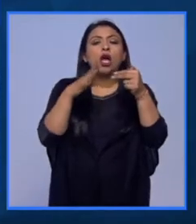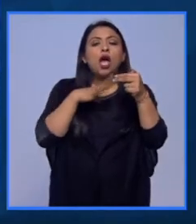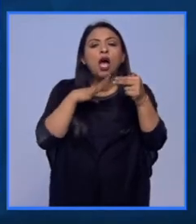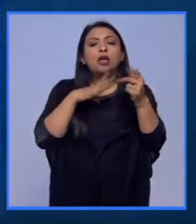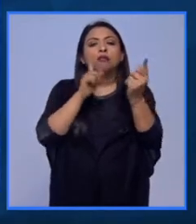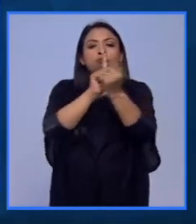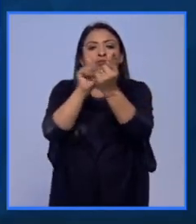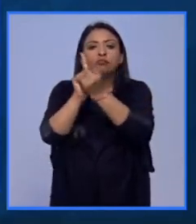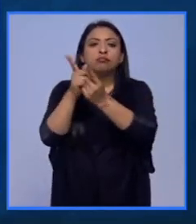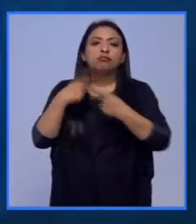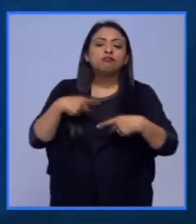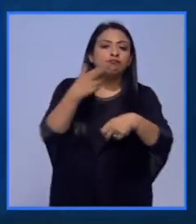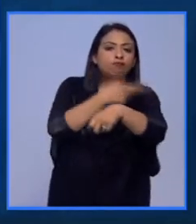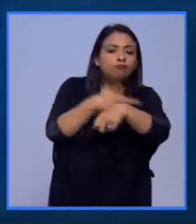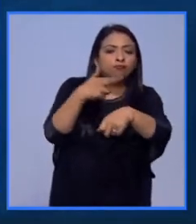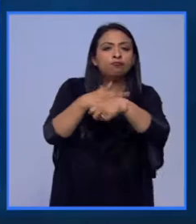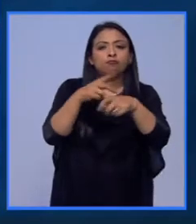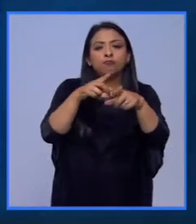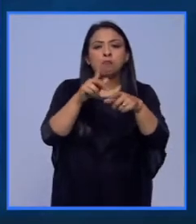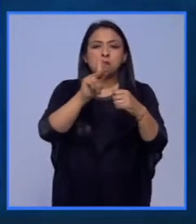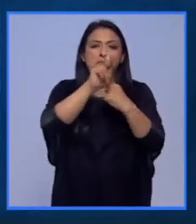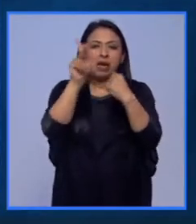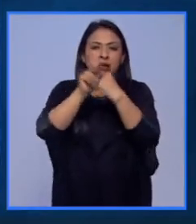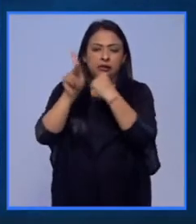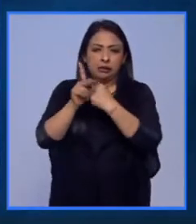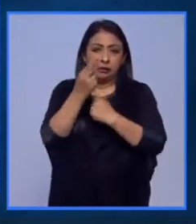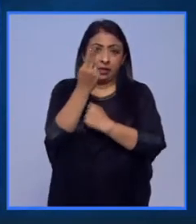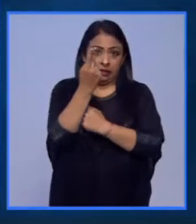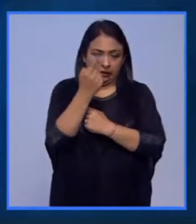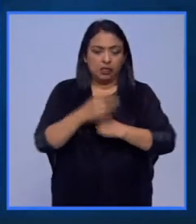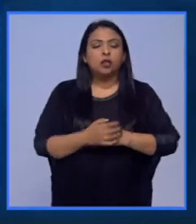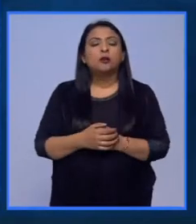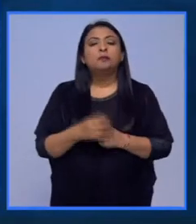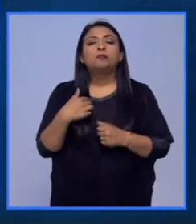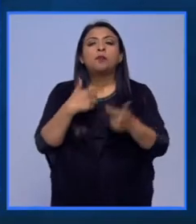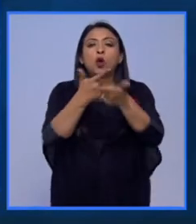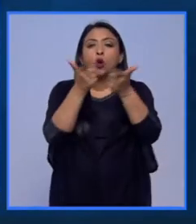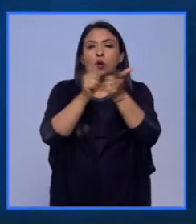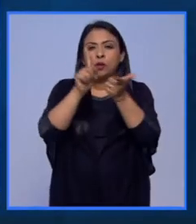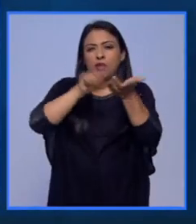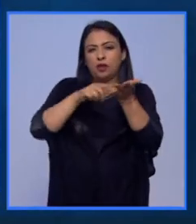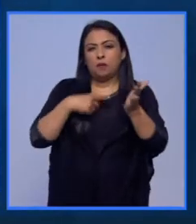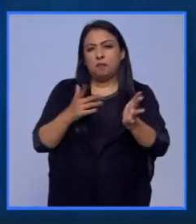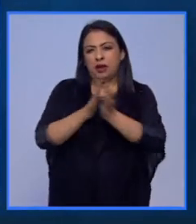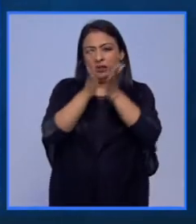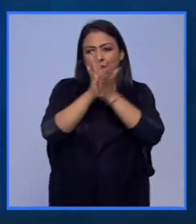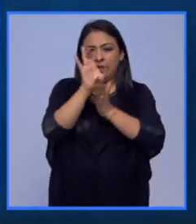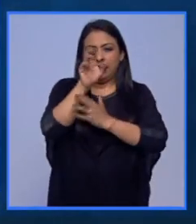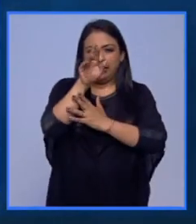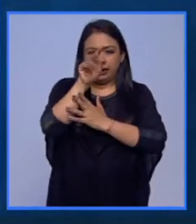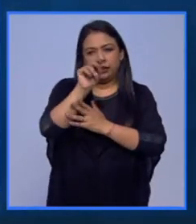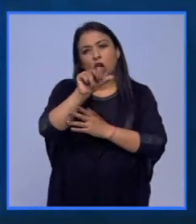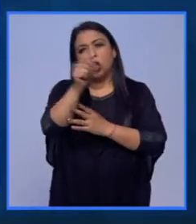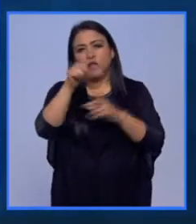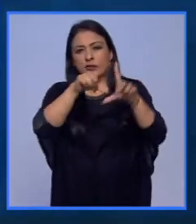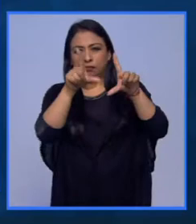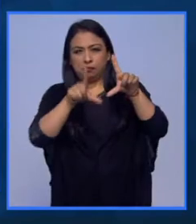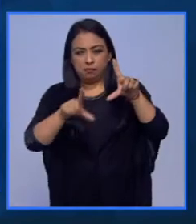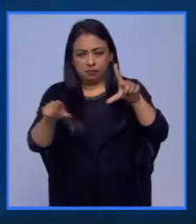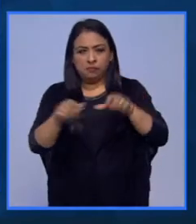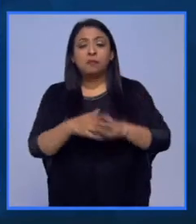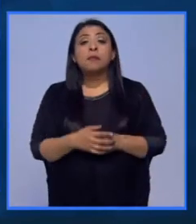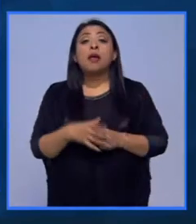y gestores de más de 25 países. Los grupos participantes en Artes y algunos otros de la República